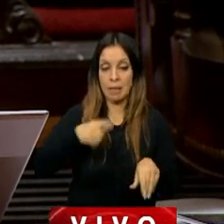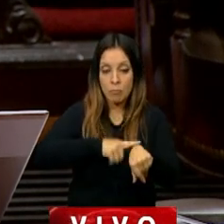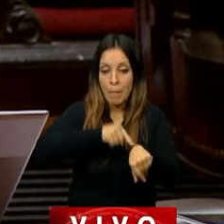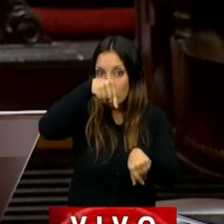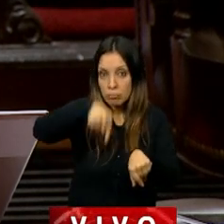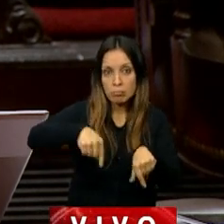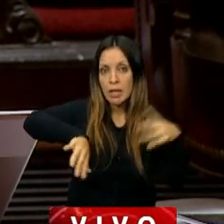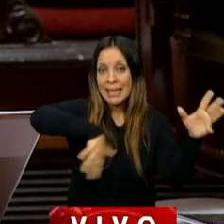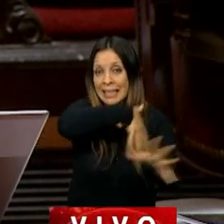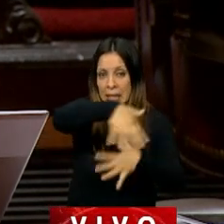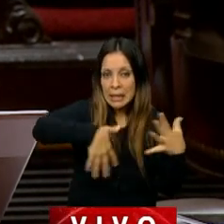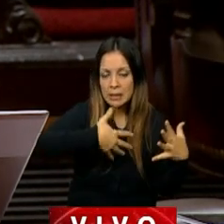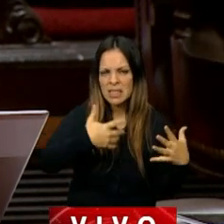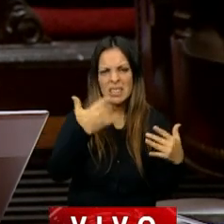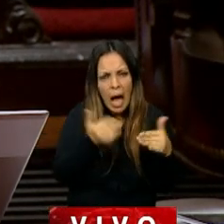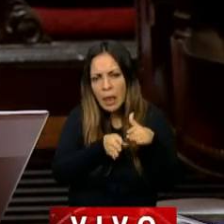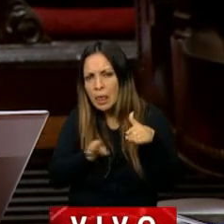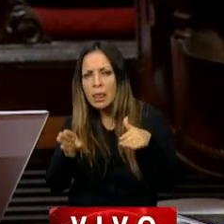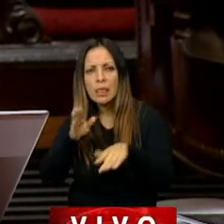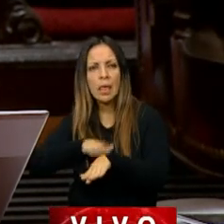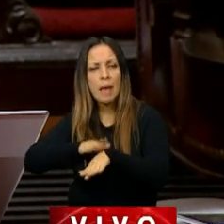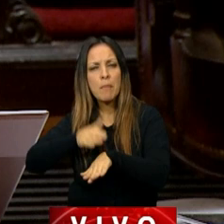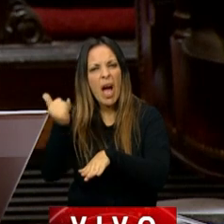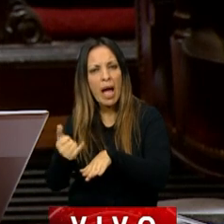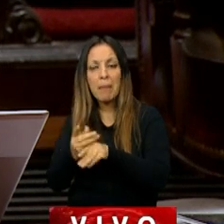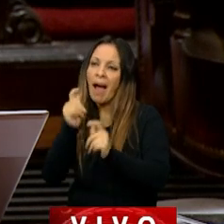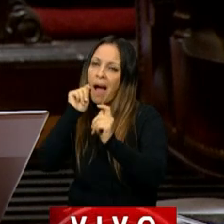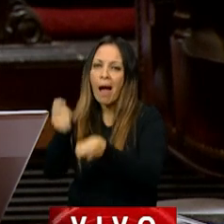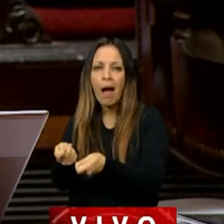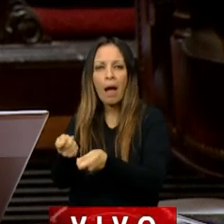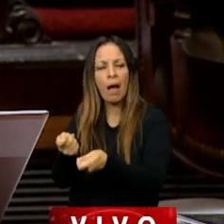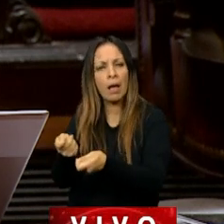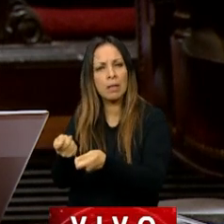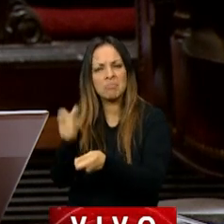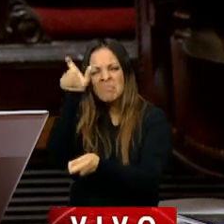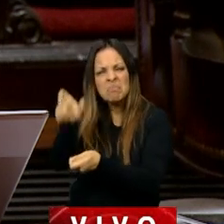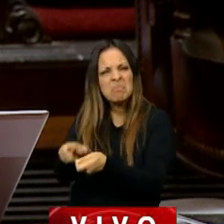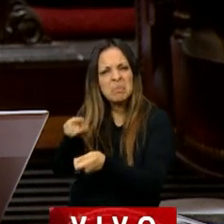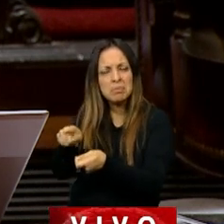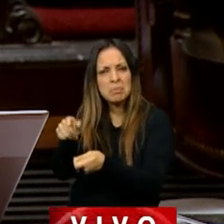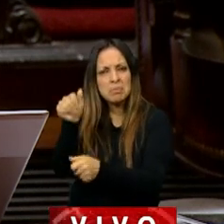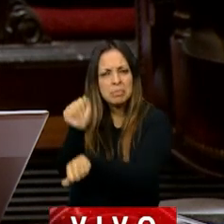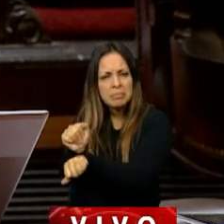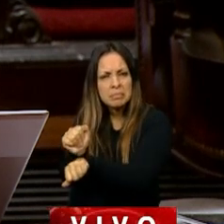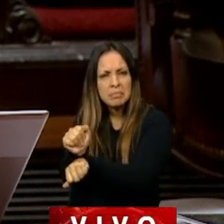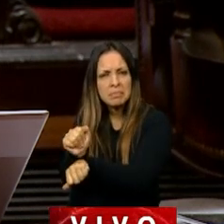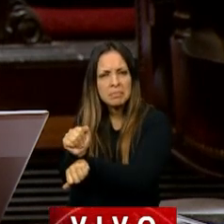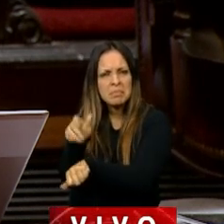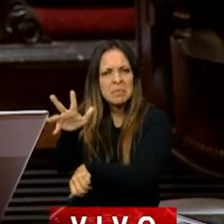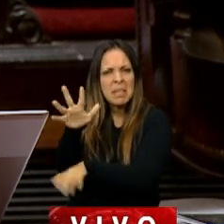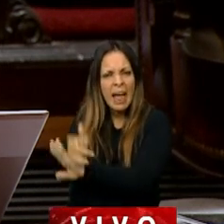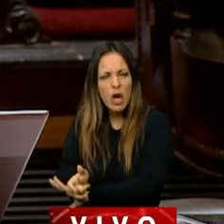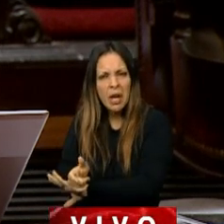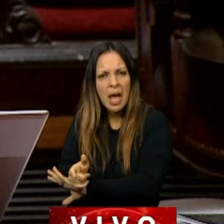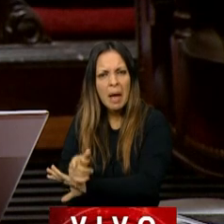pavorosa, encuentra tiempo para ir a visitar a una convicta, a una delincuente